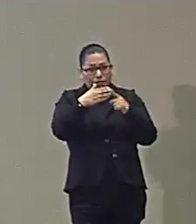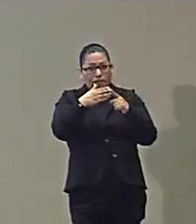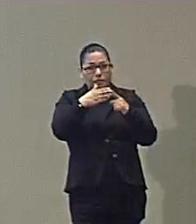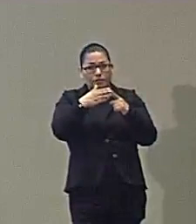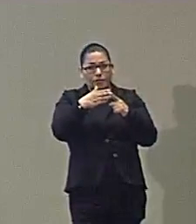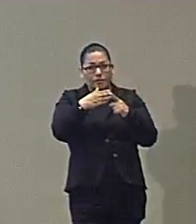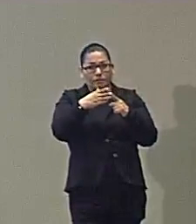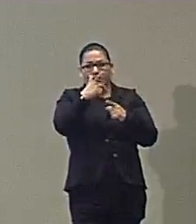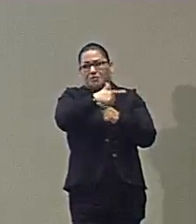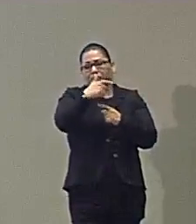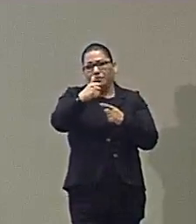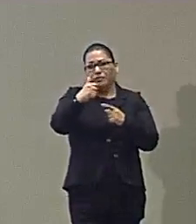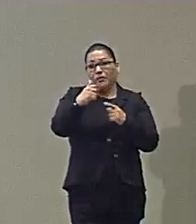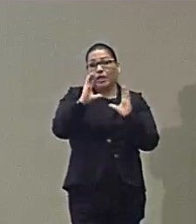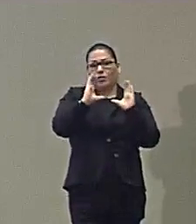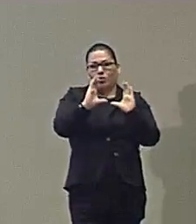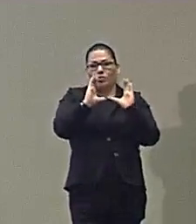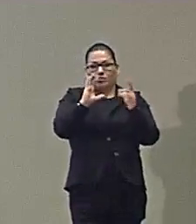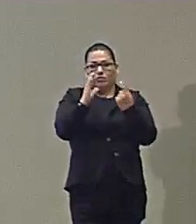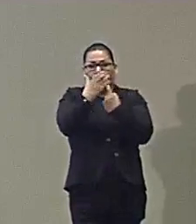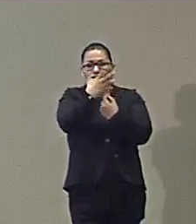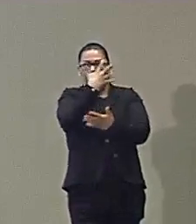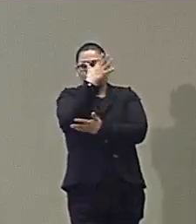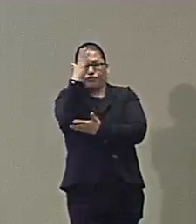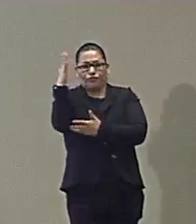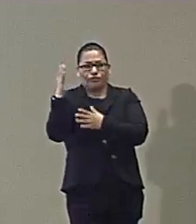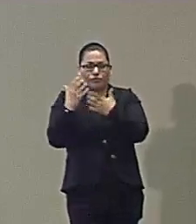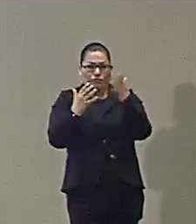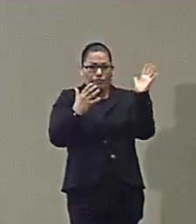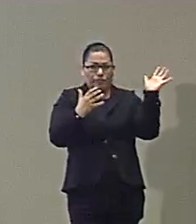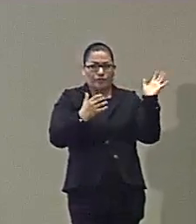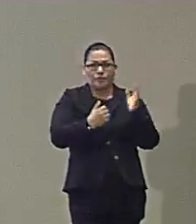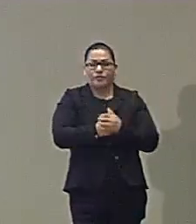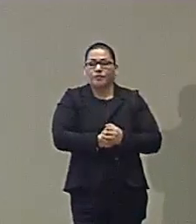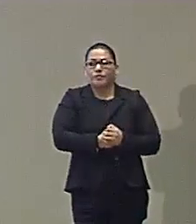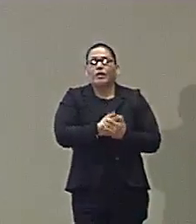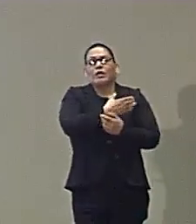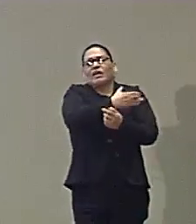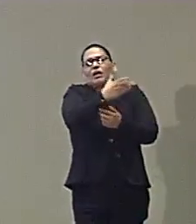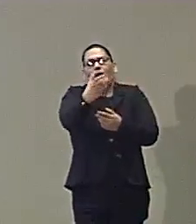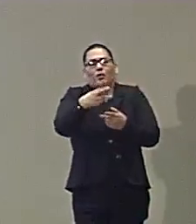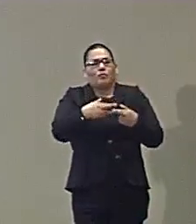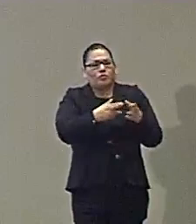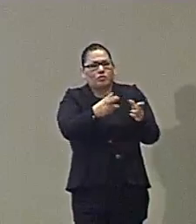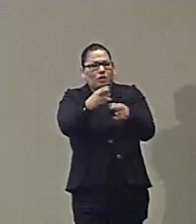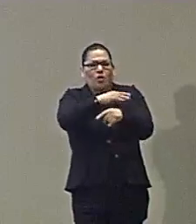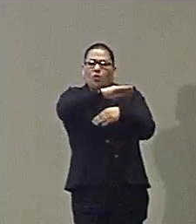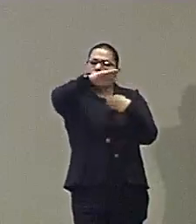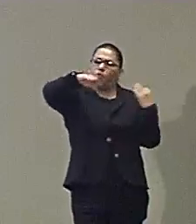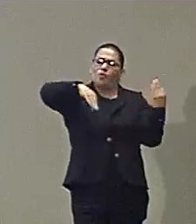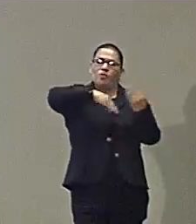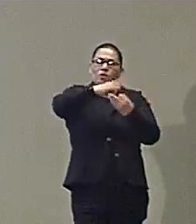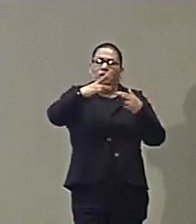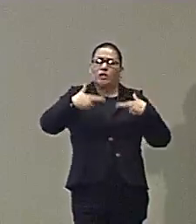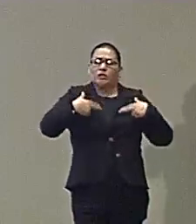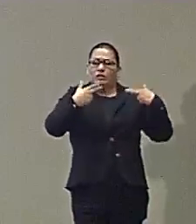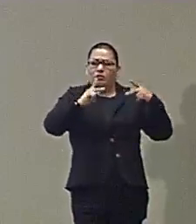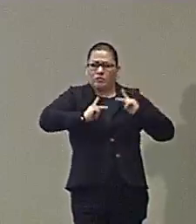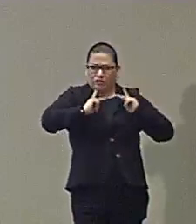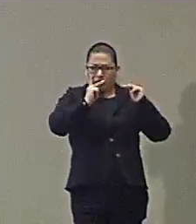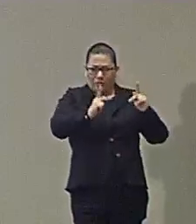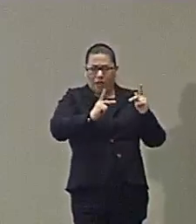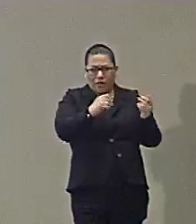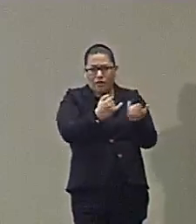y al medio ambiente la relación entre cultura patrimonio cultural y turismo es